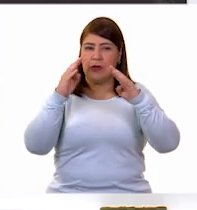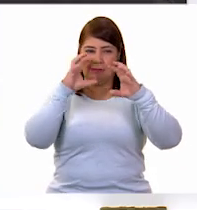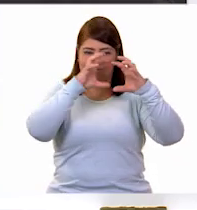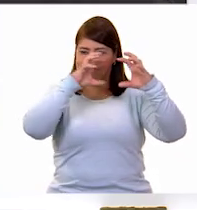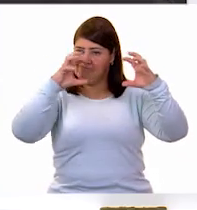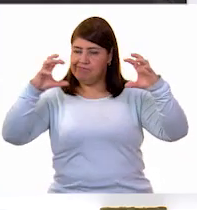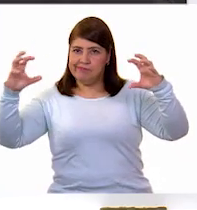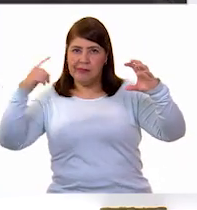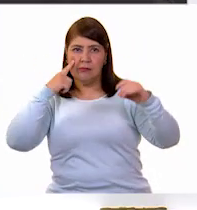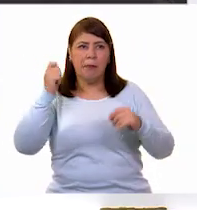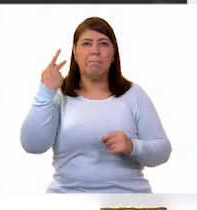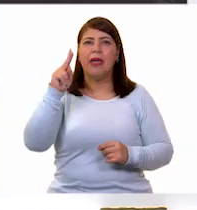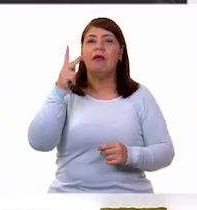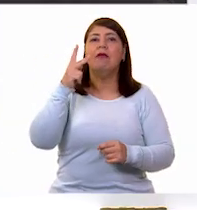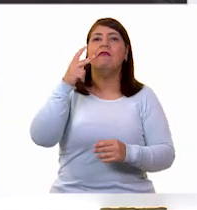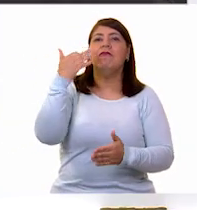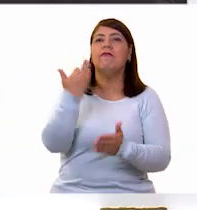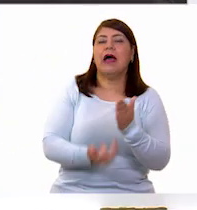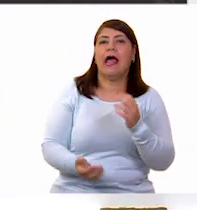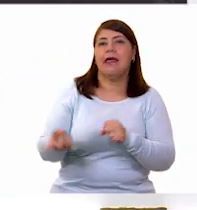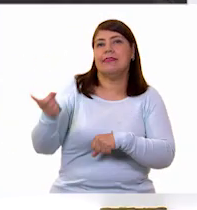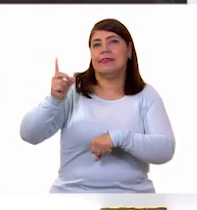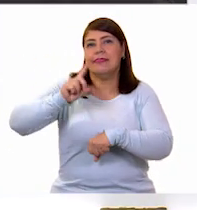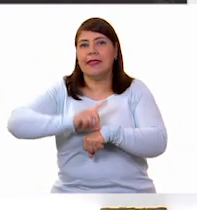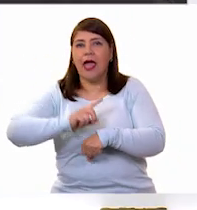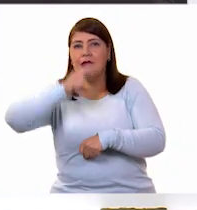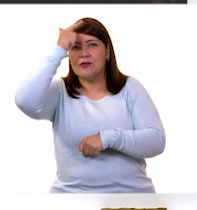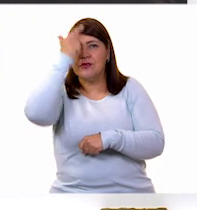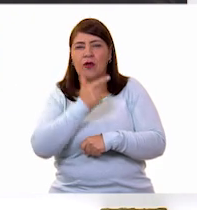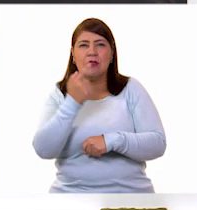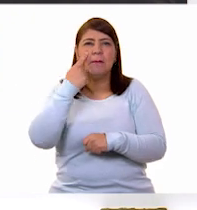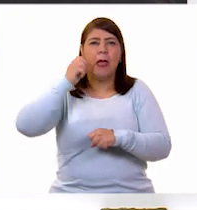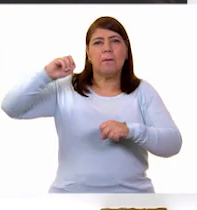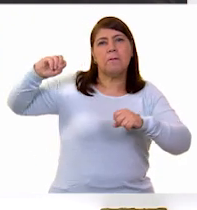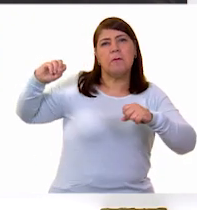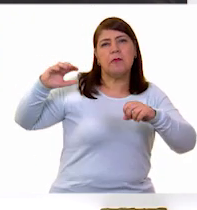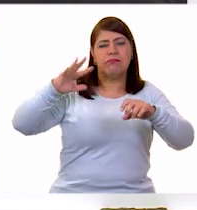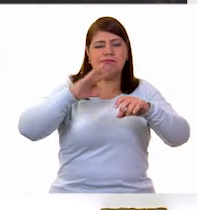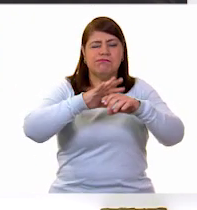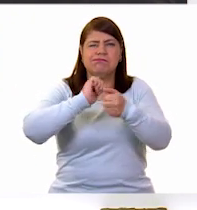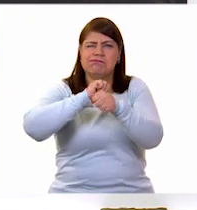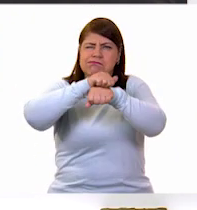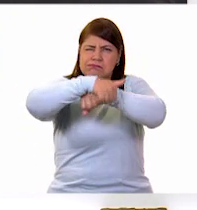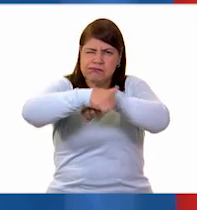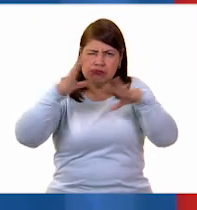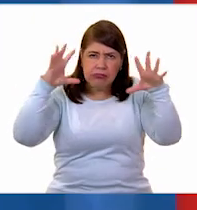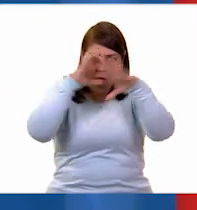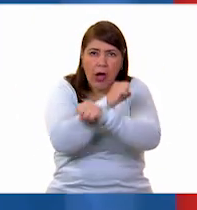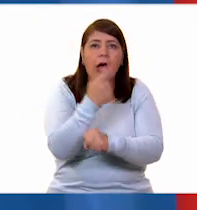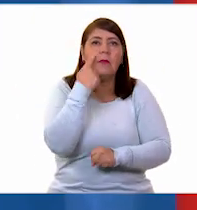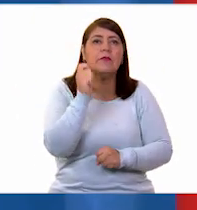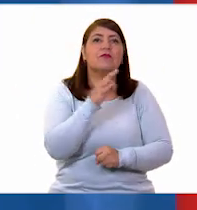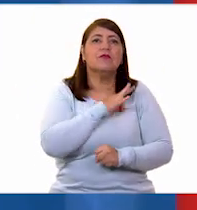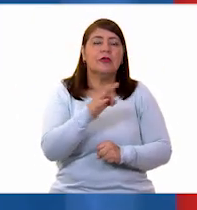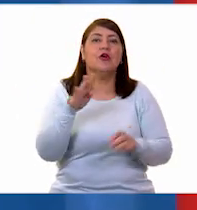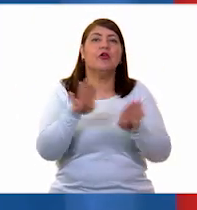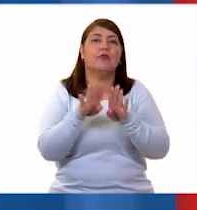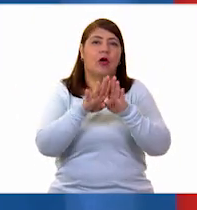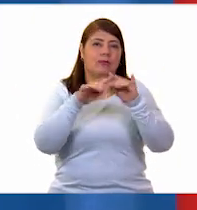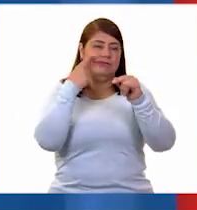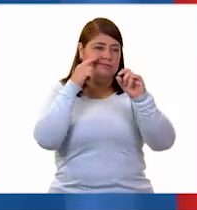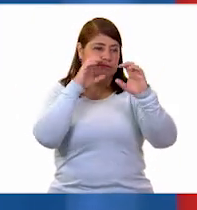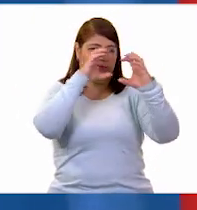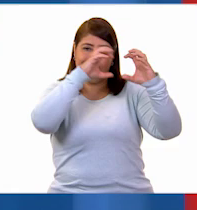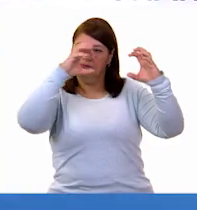falta colocar el día y la noche en la tierra. Y la sombra que proyecta la tierra como consecuencia de la alineación con el